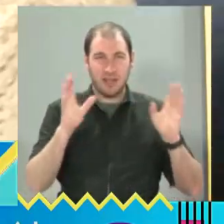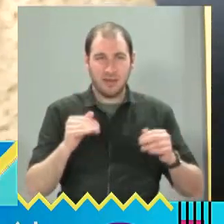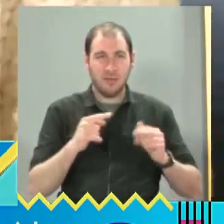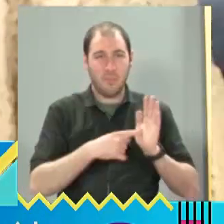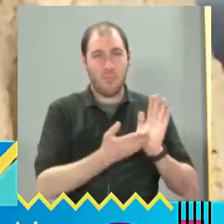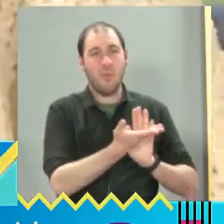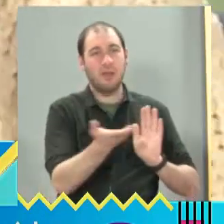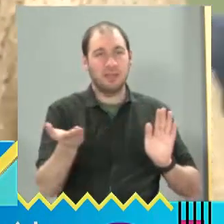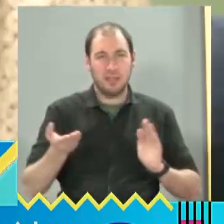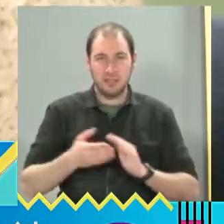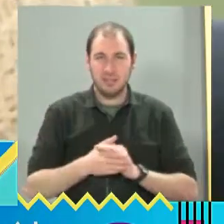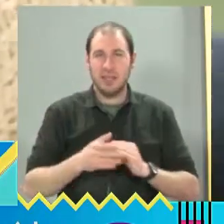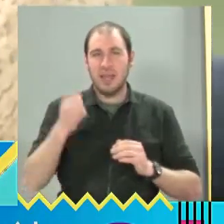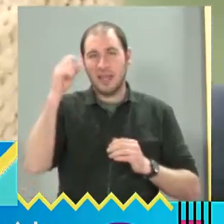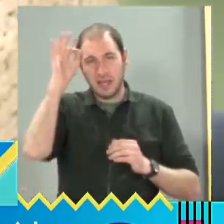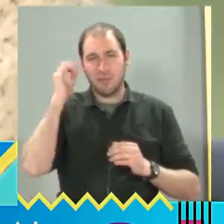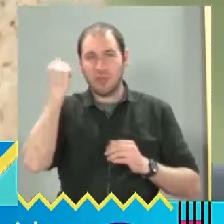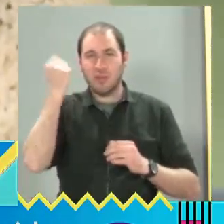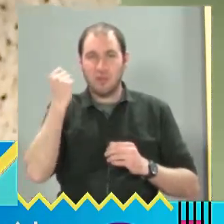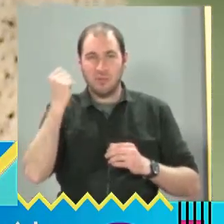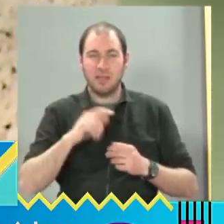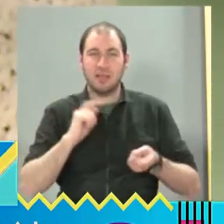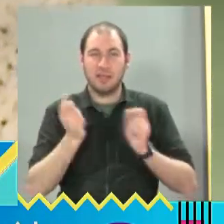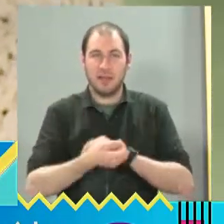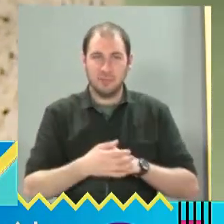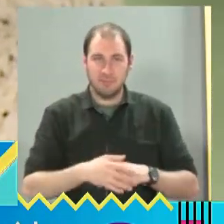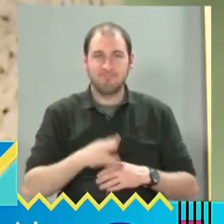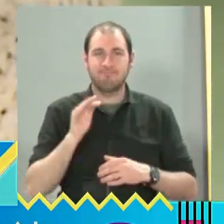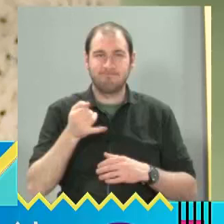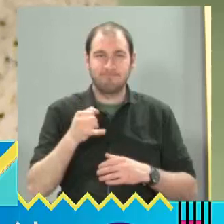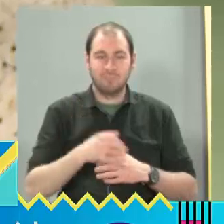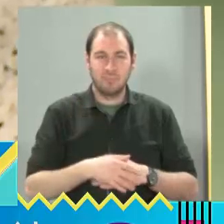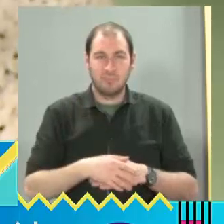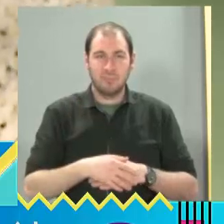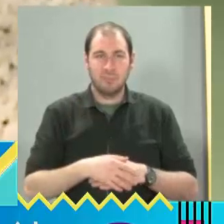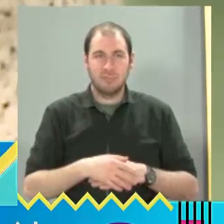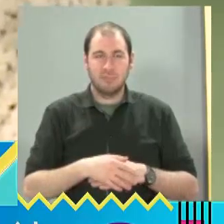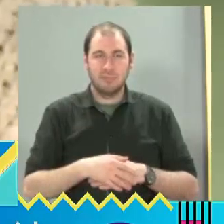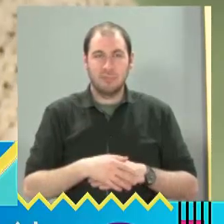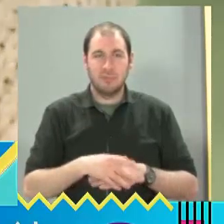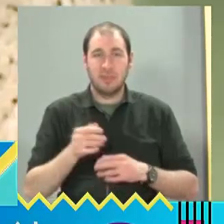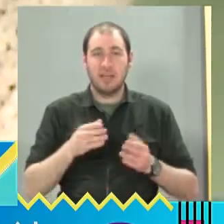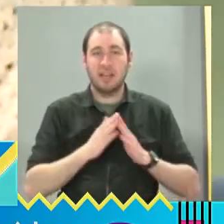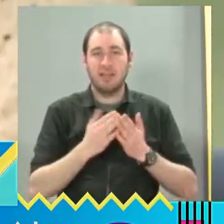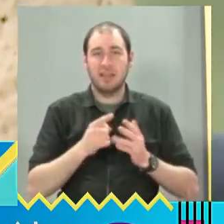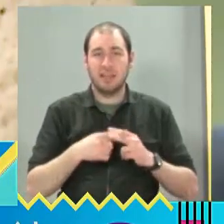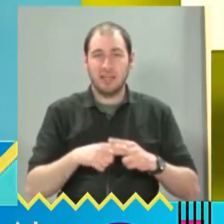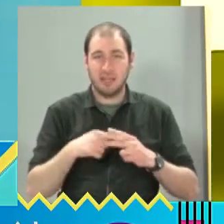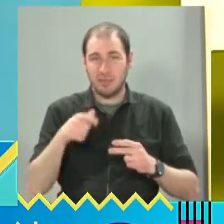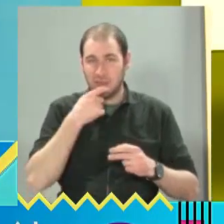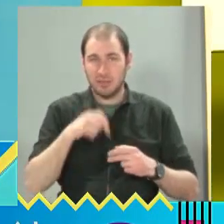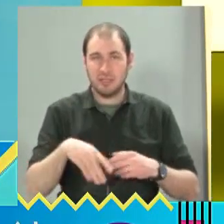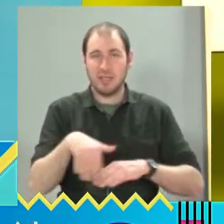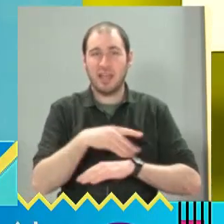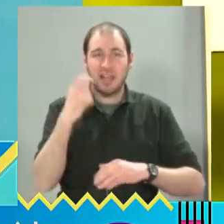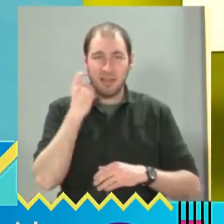mostramos acá en cámara. Perfecto. Neuroeconomía, disrupción y cambio. Exactamente, se encuentra en Librería Técnica acá en Mendoza, en